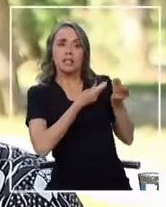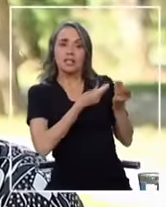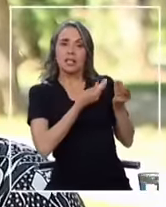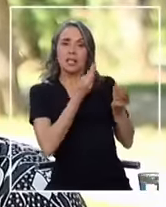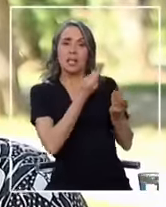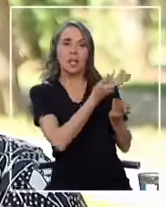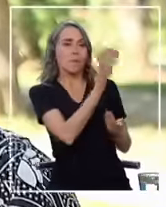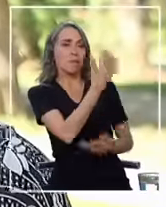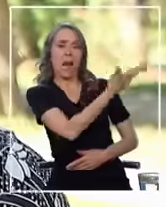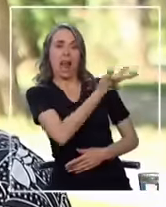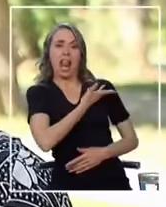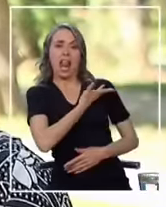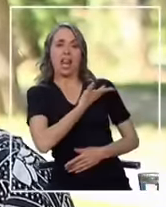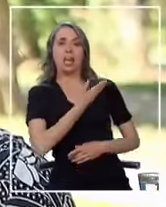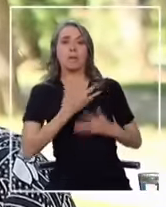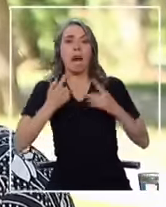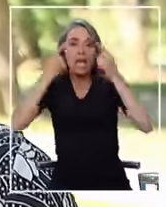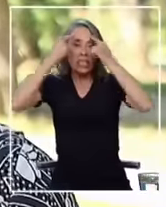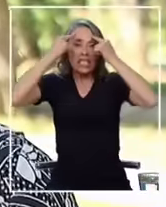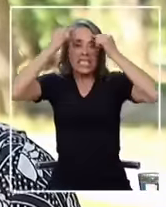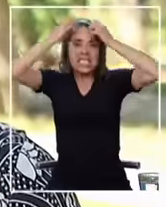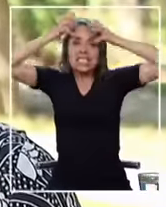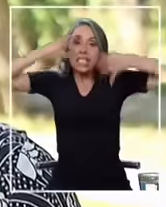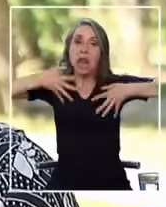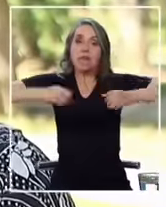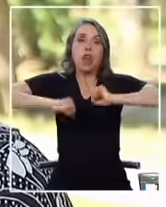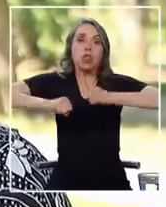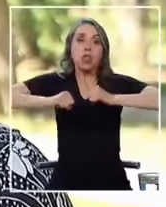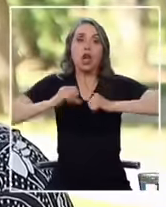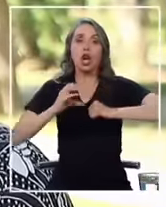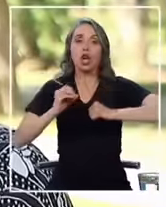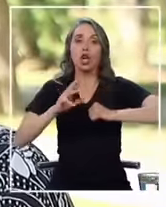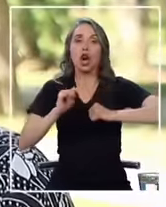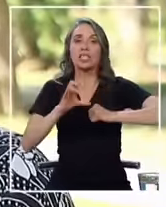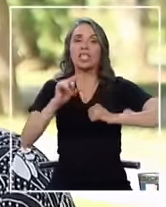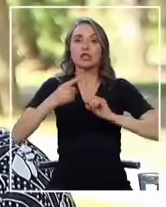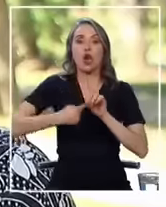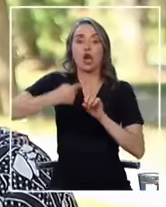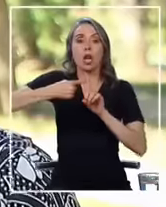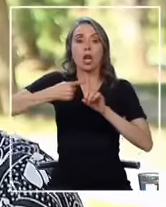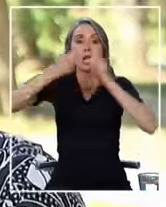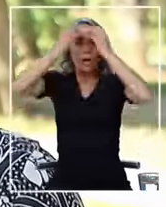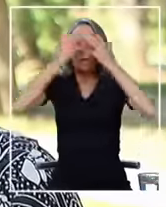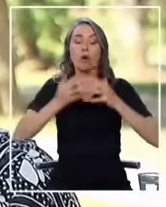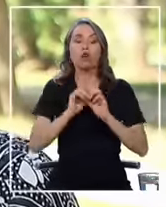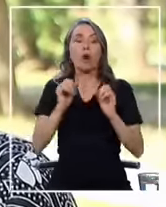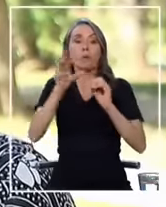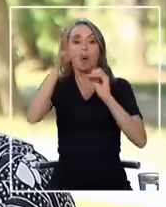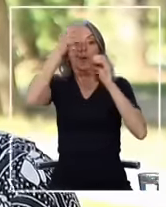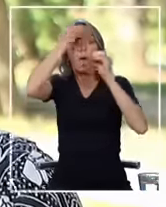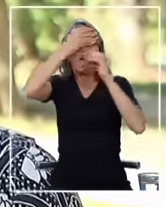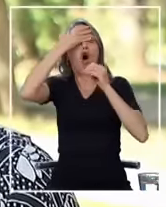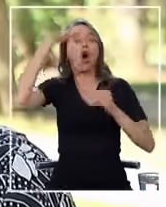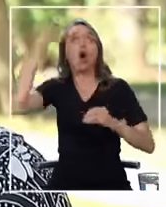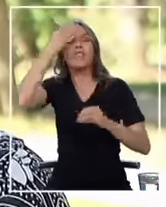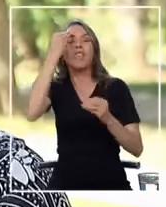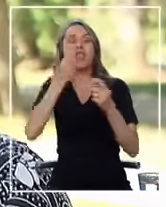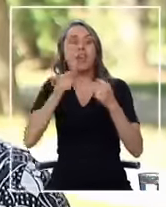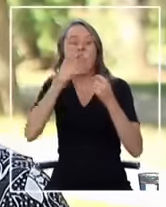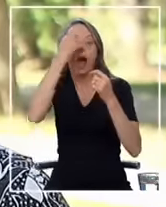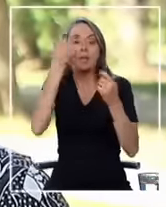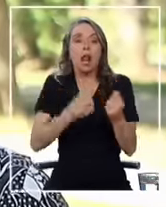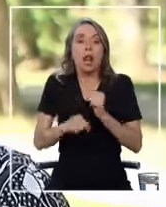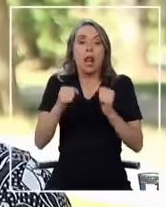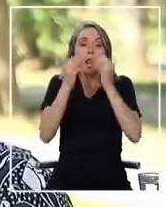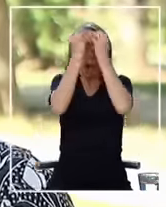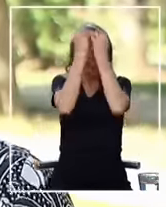manera, eleva tu cortisol. Al elevar tu cortisol, eso no es posible que tengas una buena retención de lo que estás tratando de aprender,